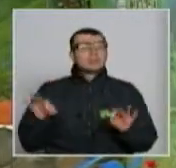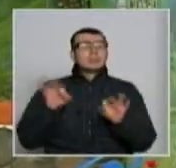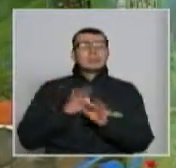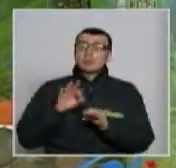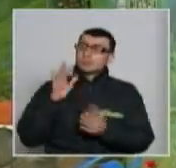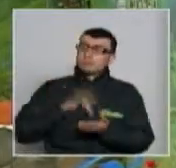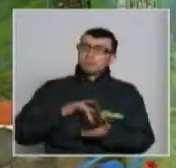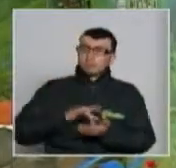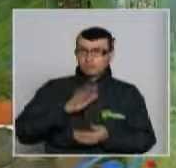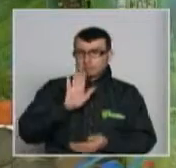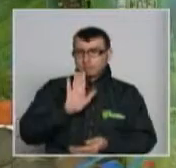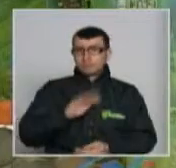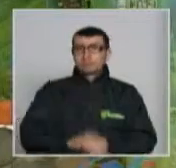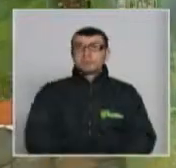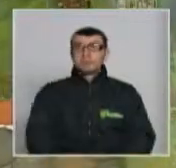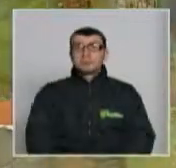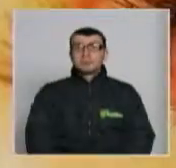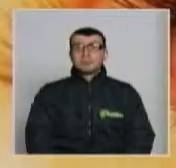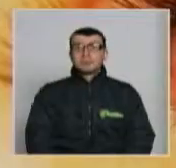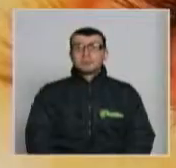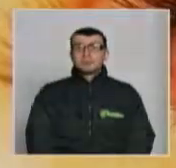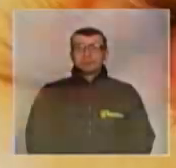la consulta. Ya regresamos.